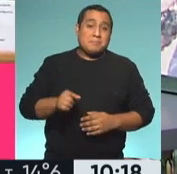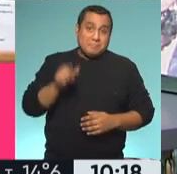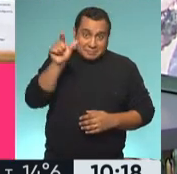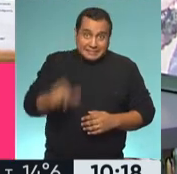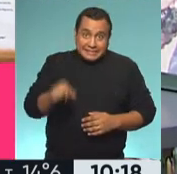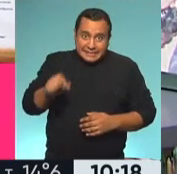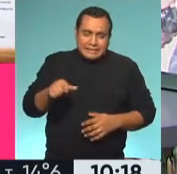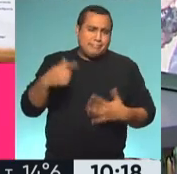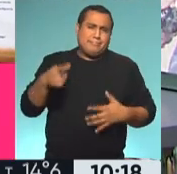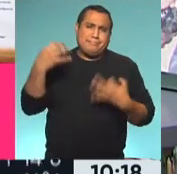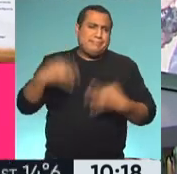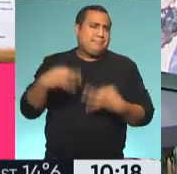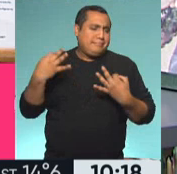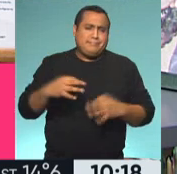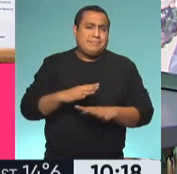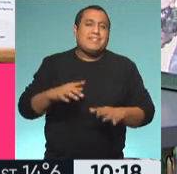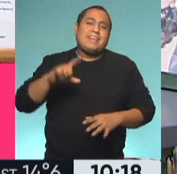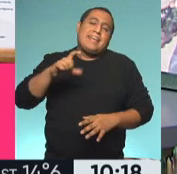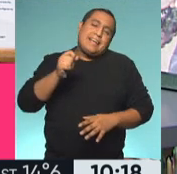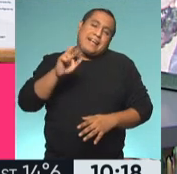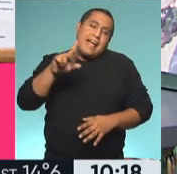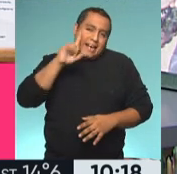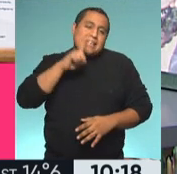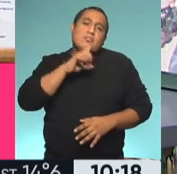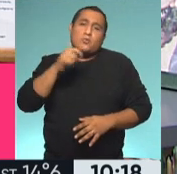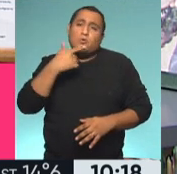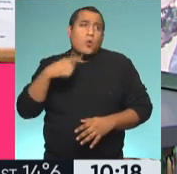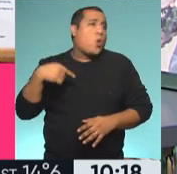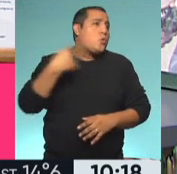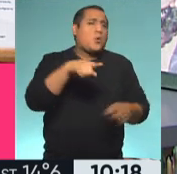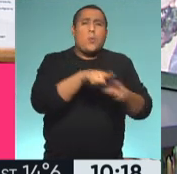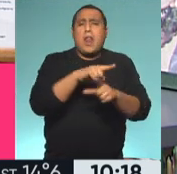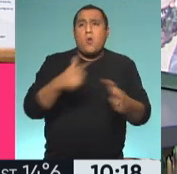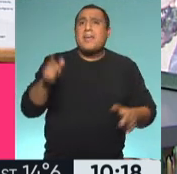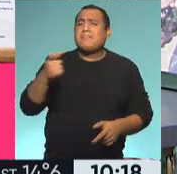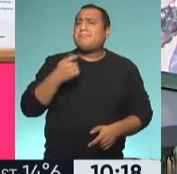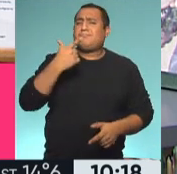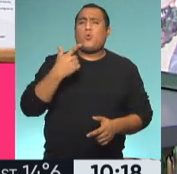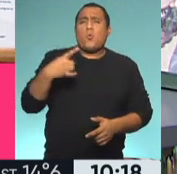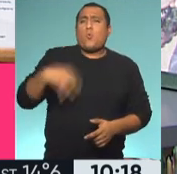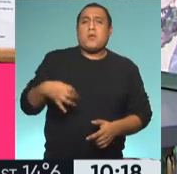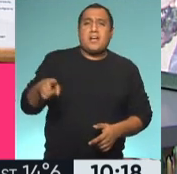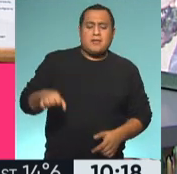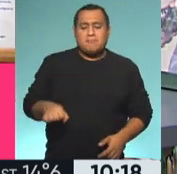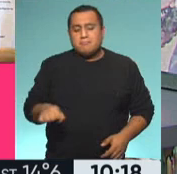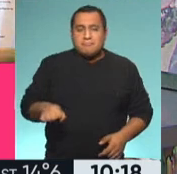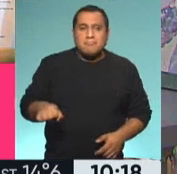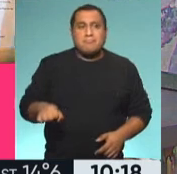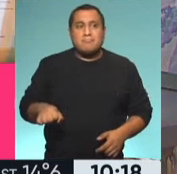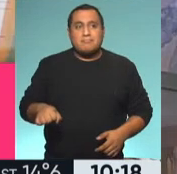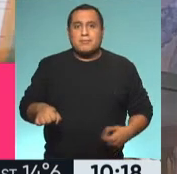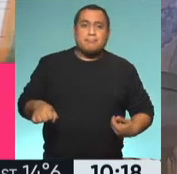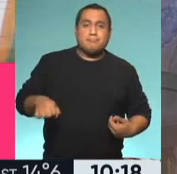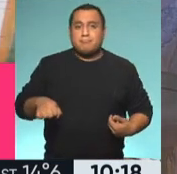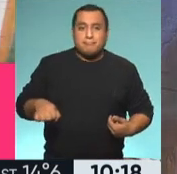el grande, el inefable Carlitos, con su inigualable sonrisa, apoyado en su bastón y bombín en mano,